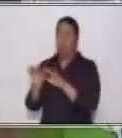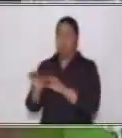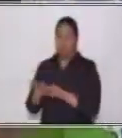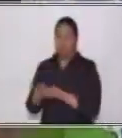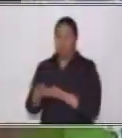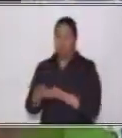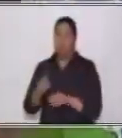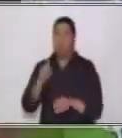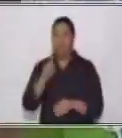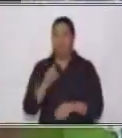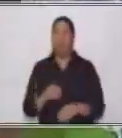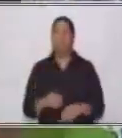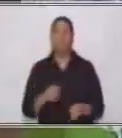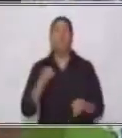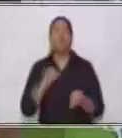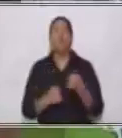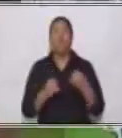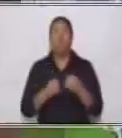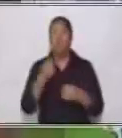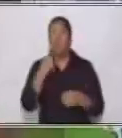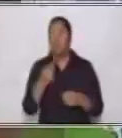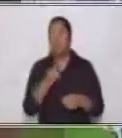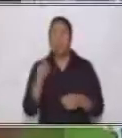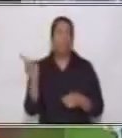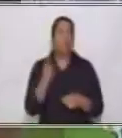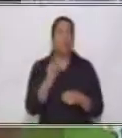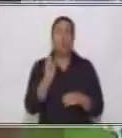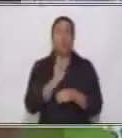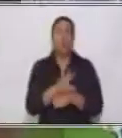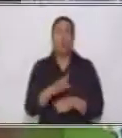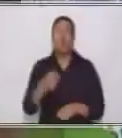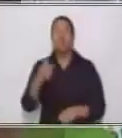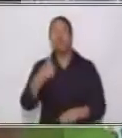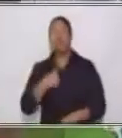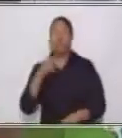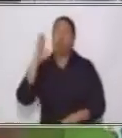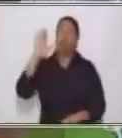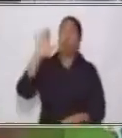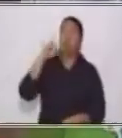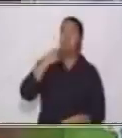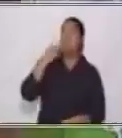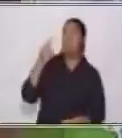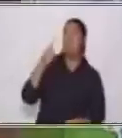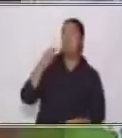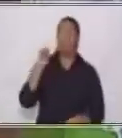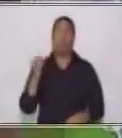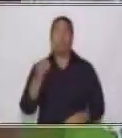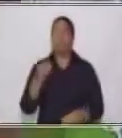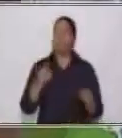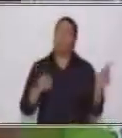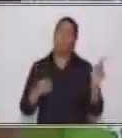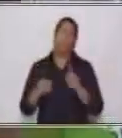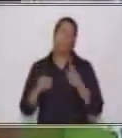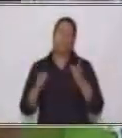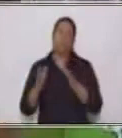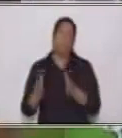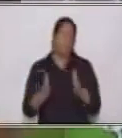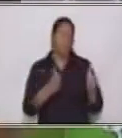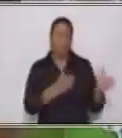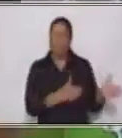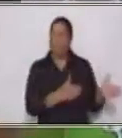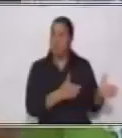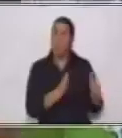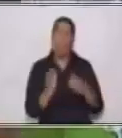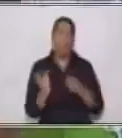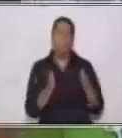último, no es una sugerencia. Una conclusión nunca debe ser yo sugiero que. No, eso tendrá un apartado especial.